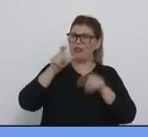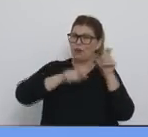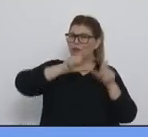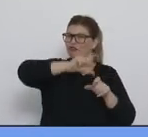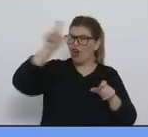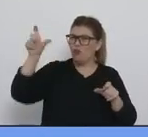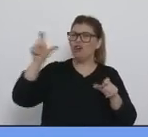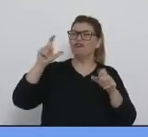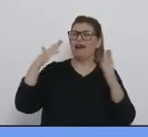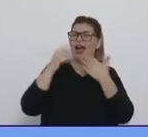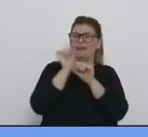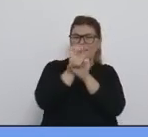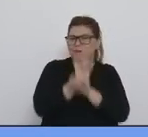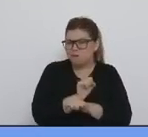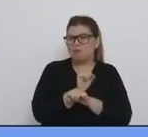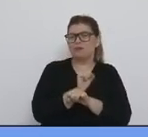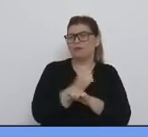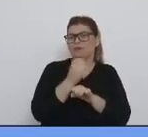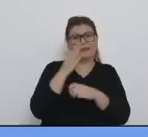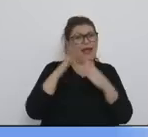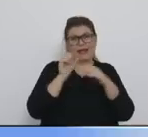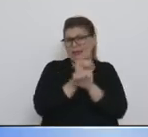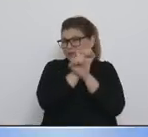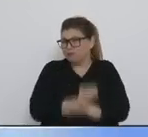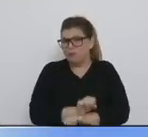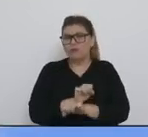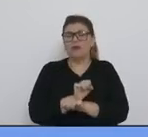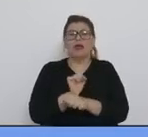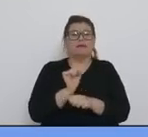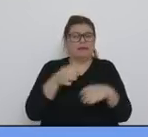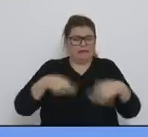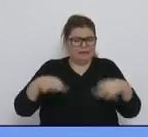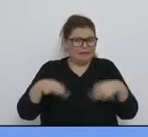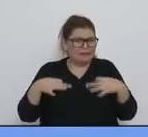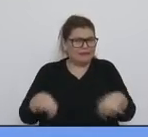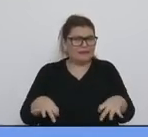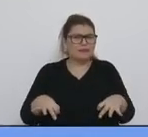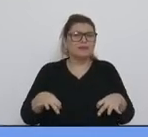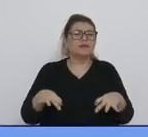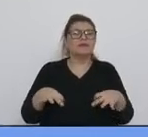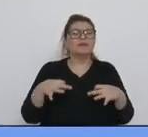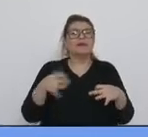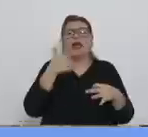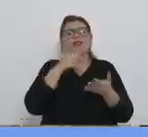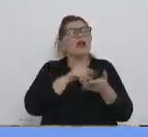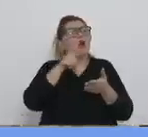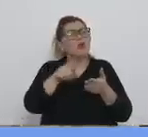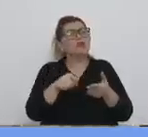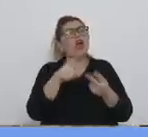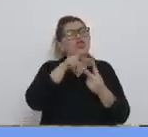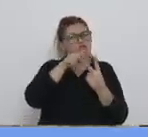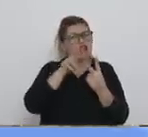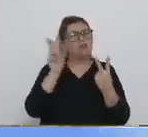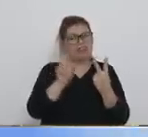encerrados encerrados vulnerados y en dos posiciones de